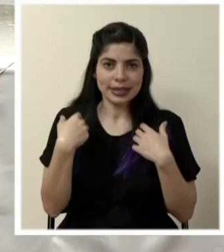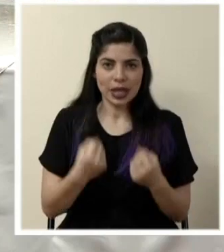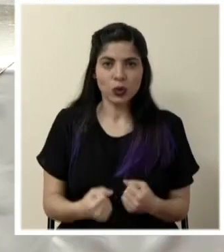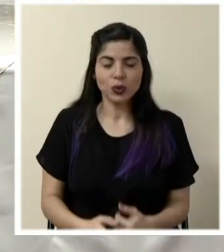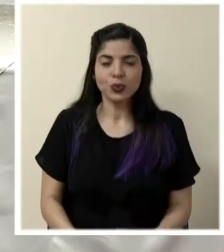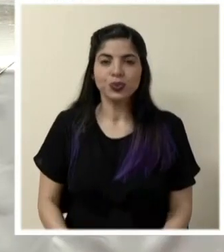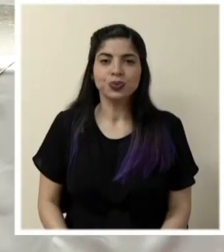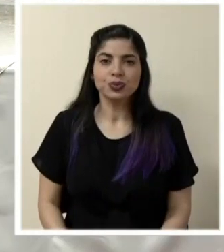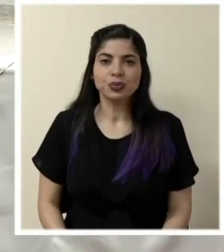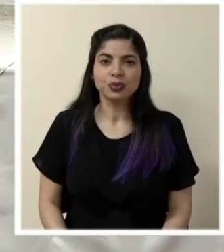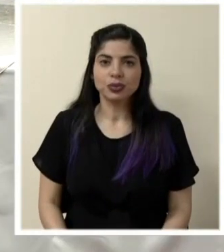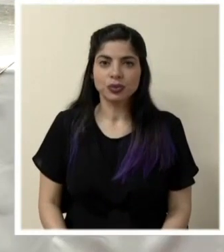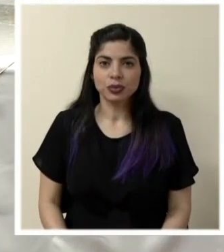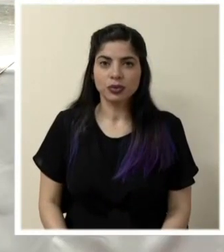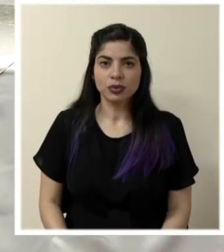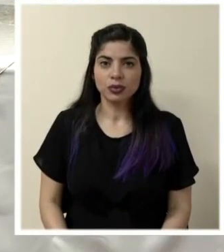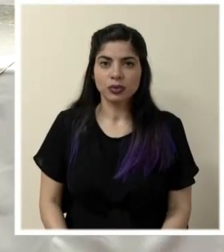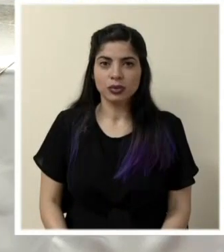Salud.